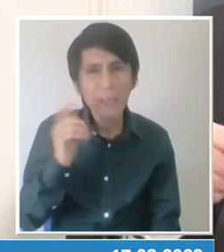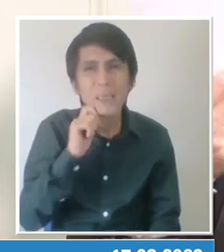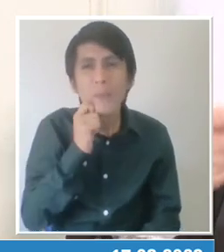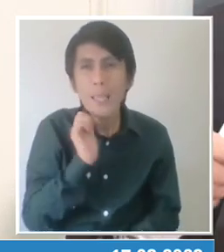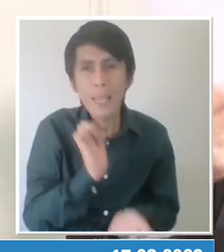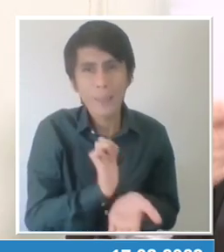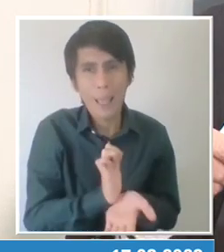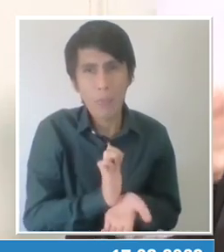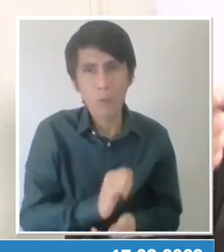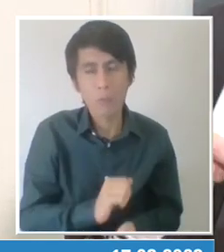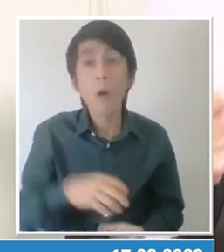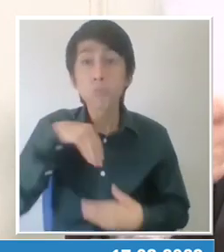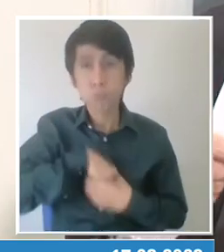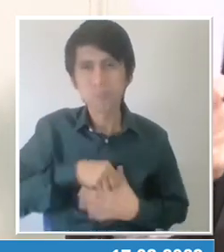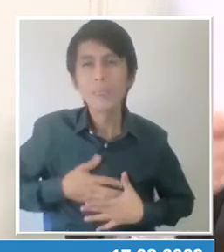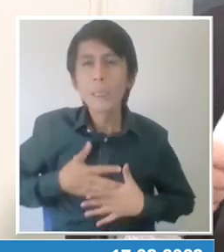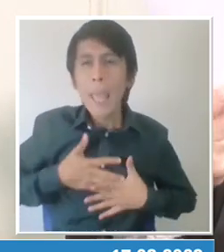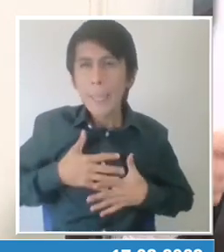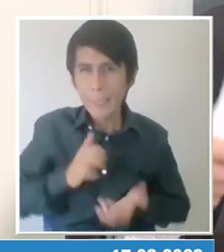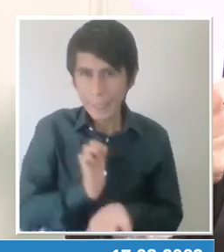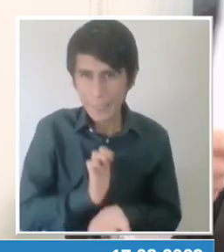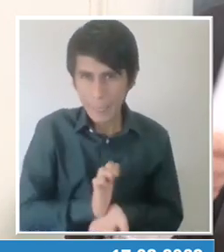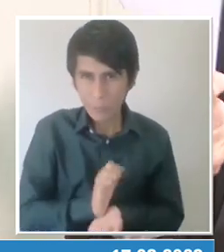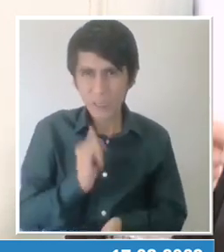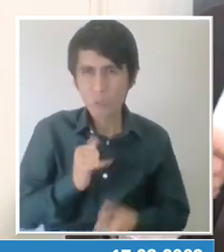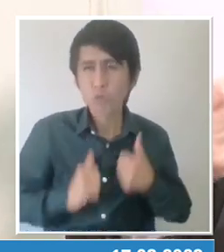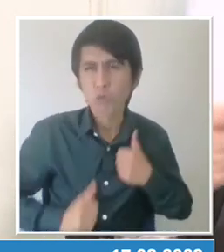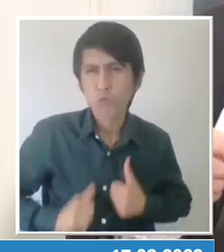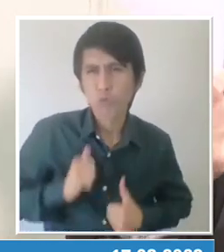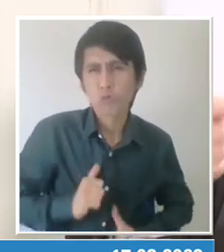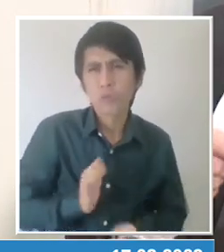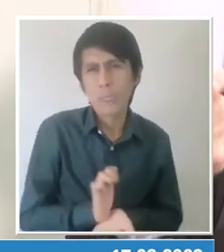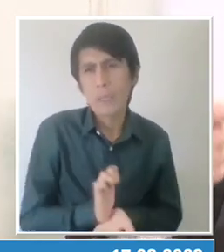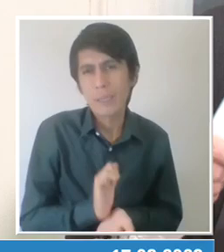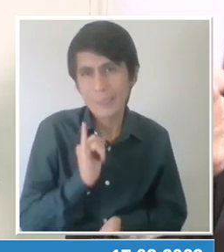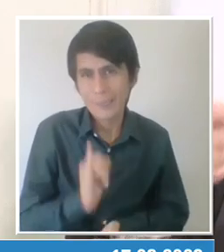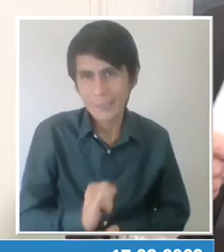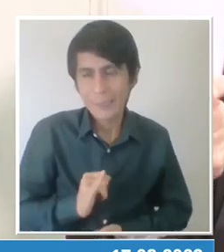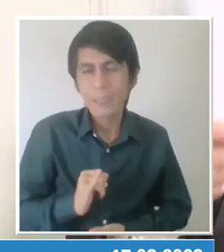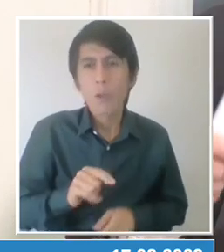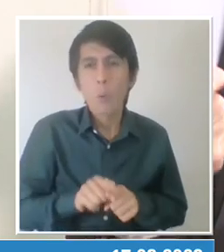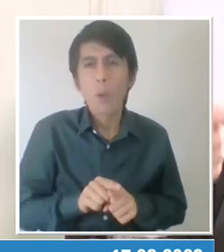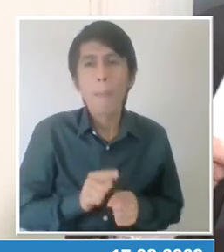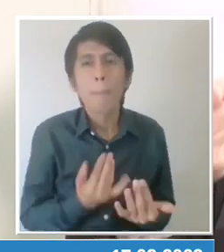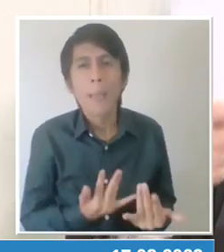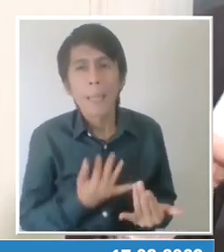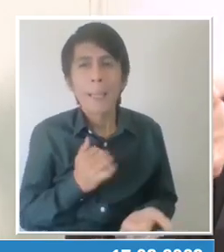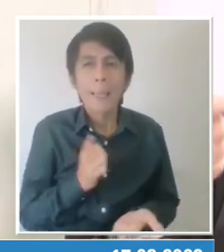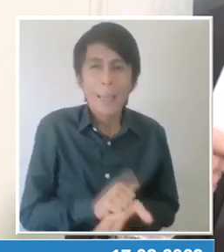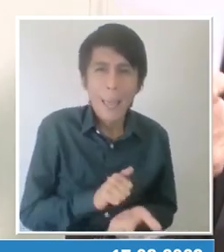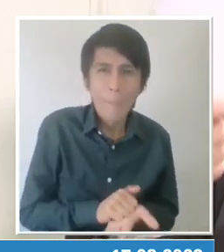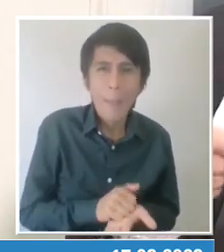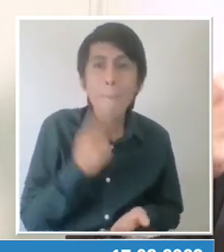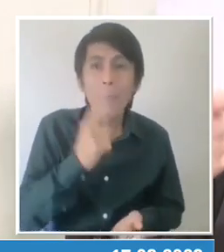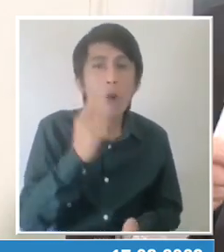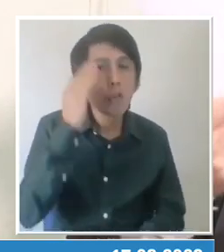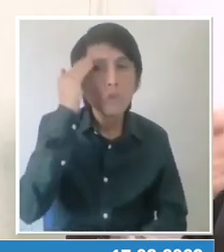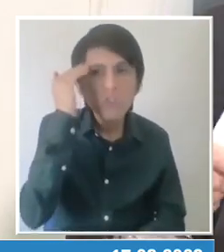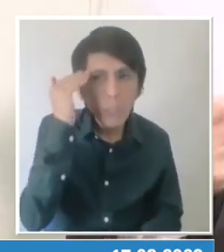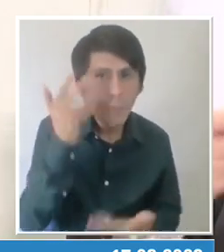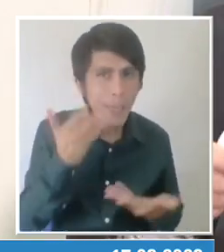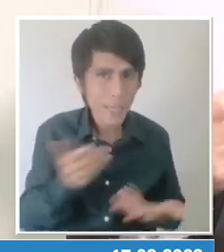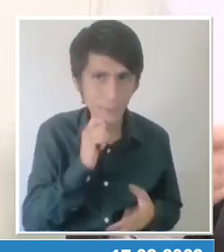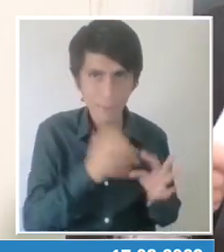sufre, lo espera, lo reclama, pero no sabe lo que es el Estado. Uno se podría